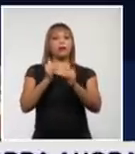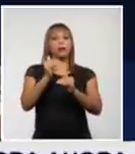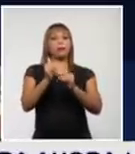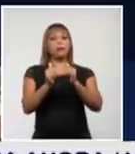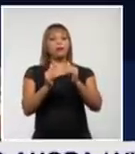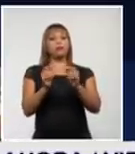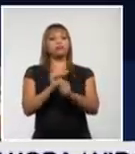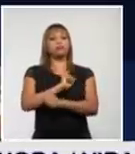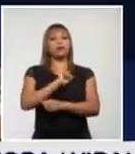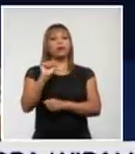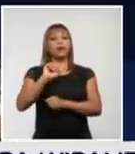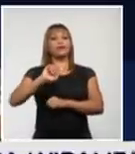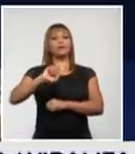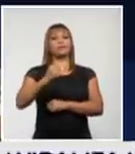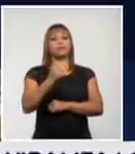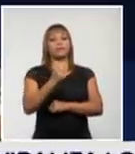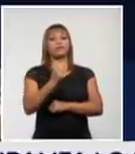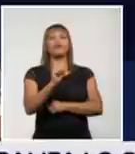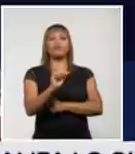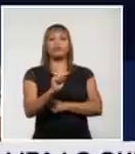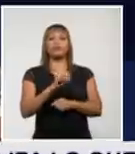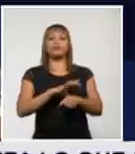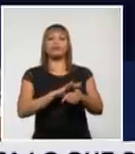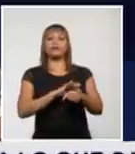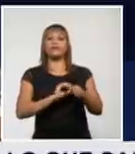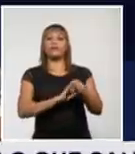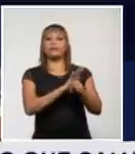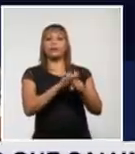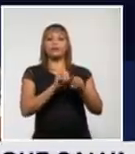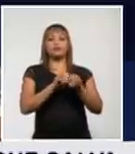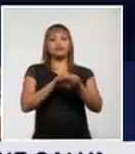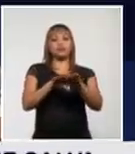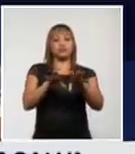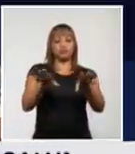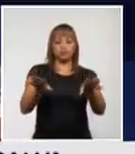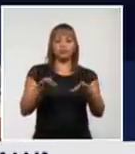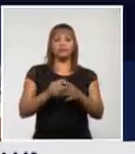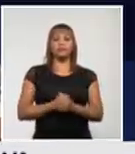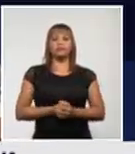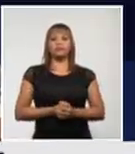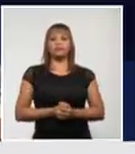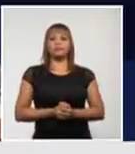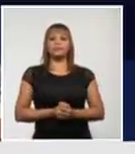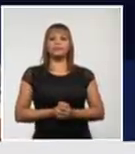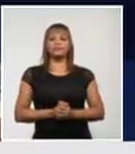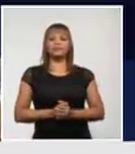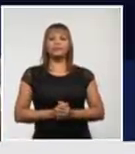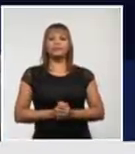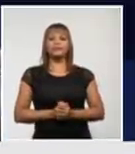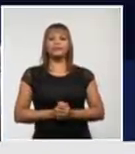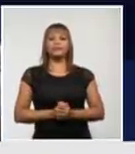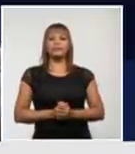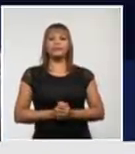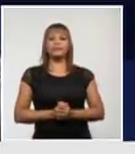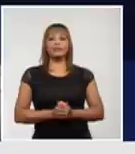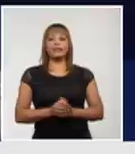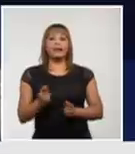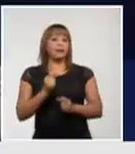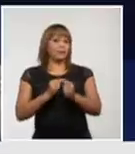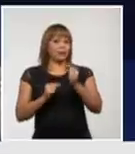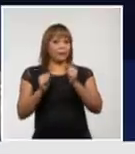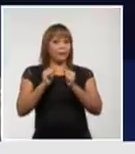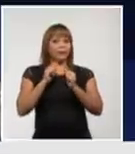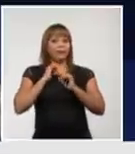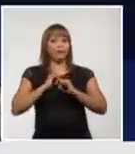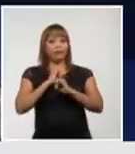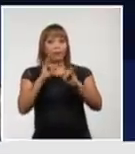un control de la transmisión que tiene en su territorio. Y sobre todo, con la información